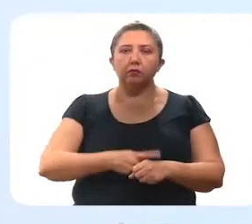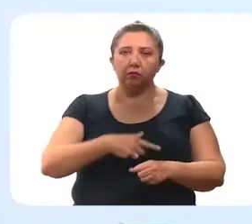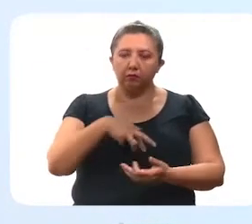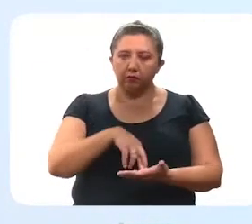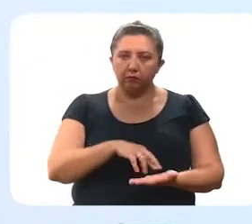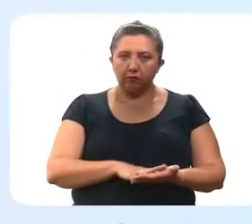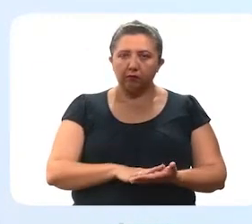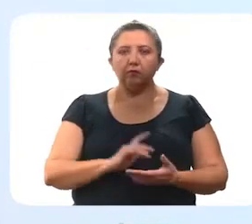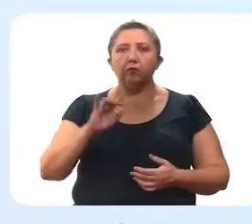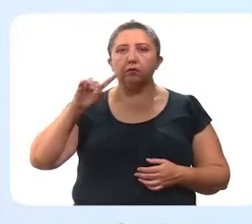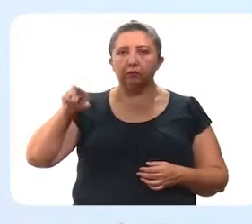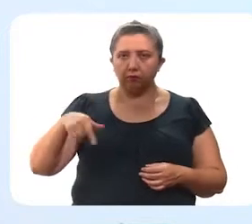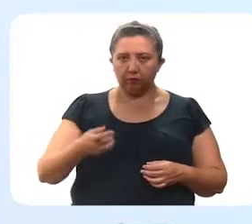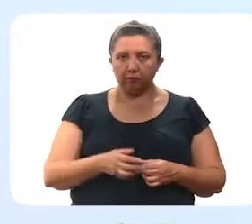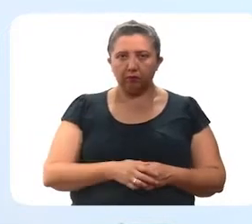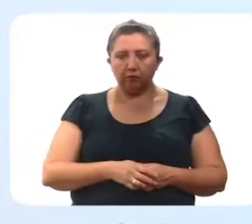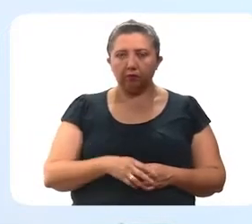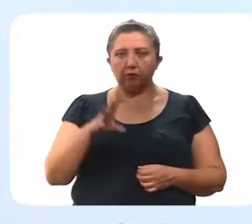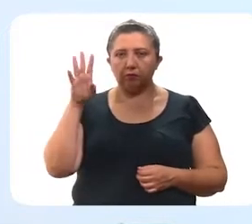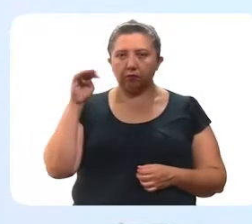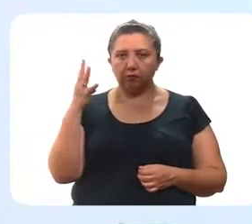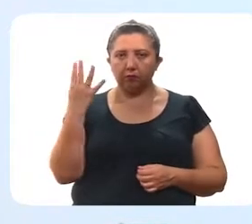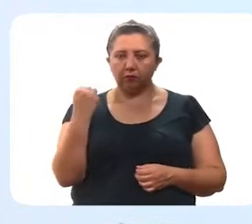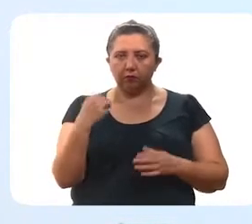de contagios registrados, que es